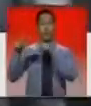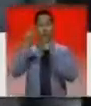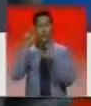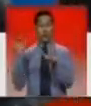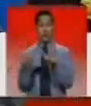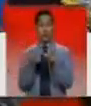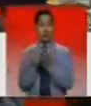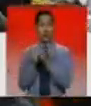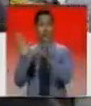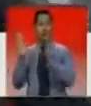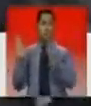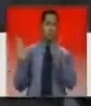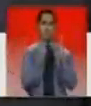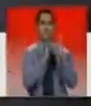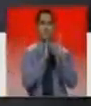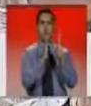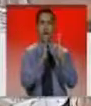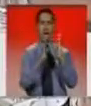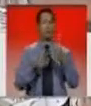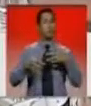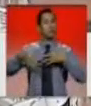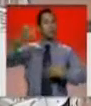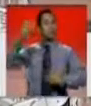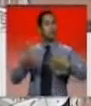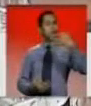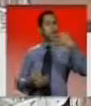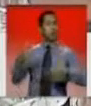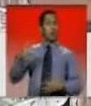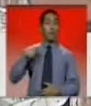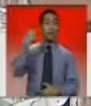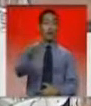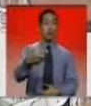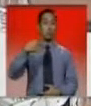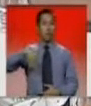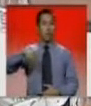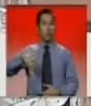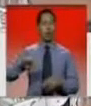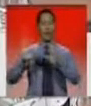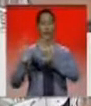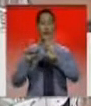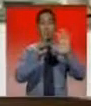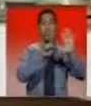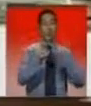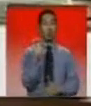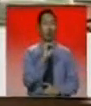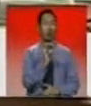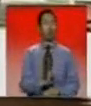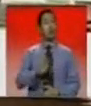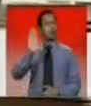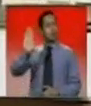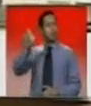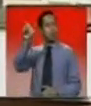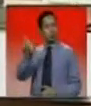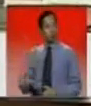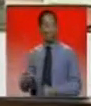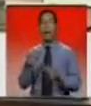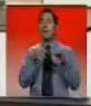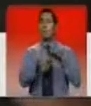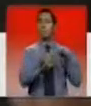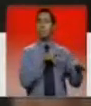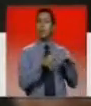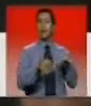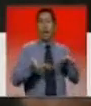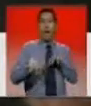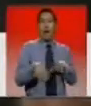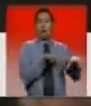de Fiscalización de la Asamblea se desarrollará el próximo miércoles 16 de octubre. En ella deberá explicar sobre las acciones que emprendió el organismo